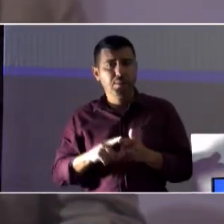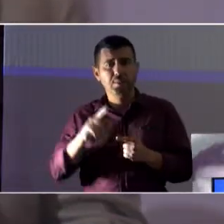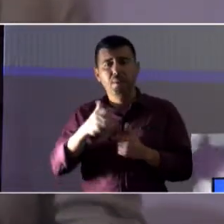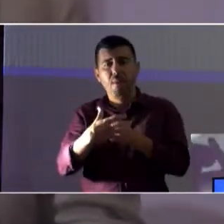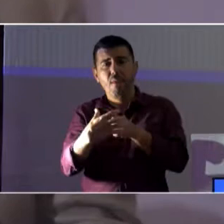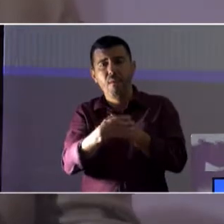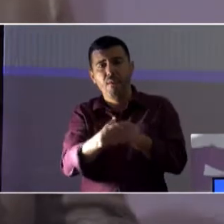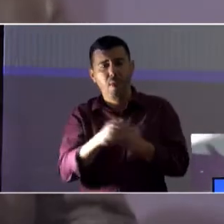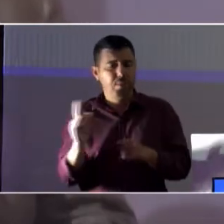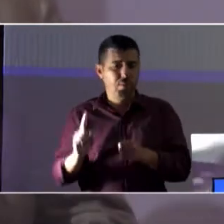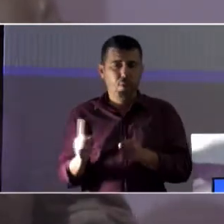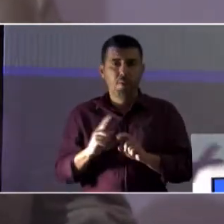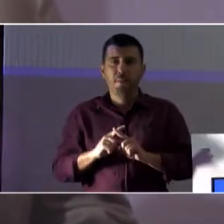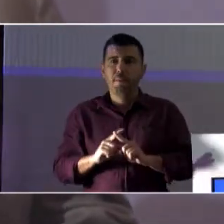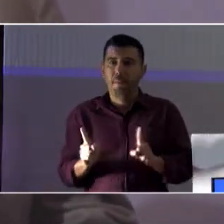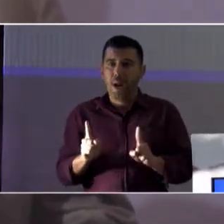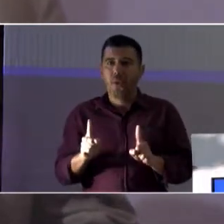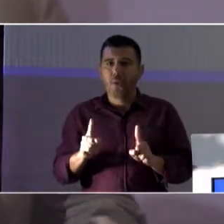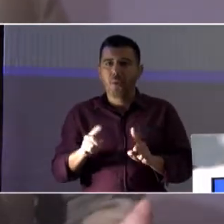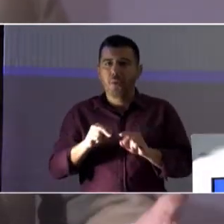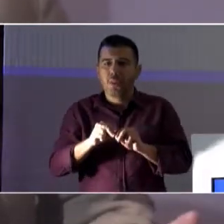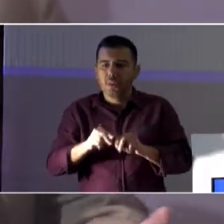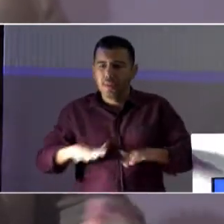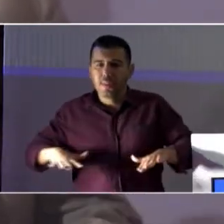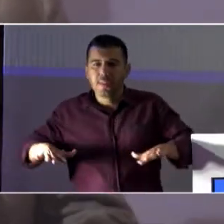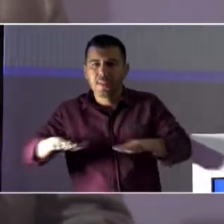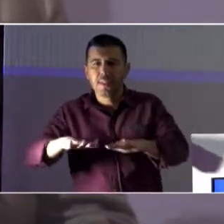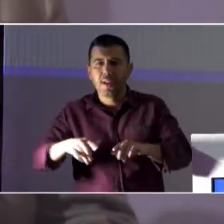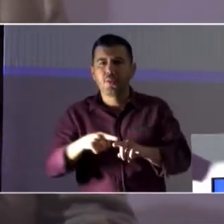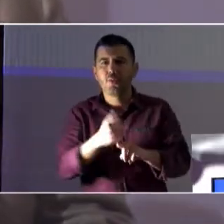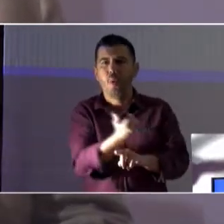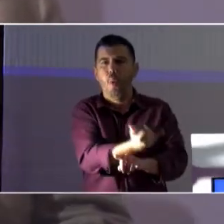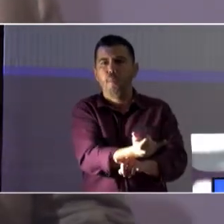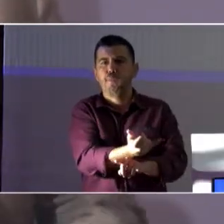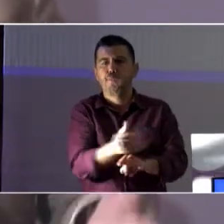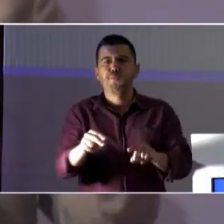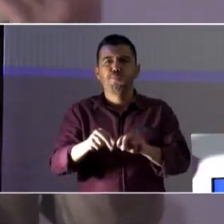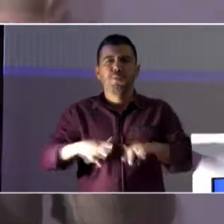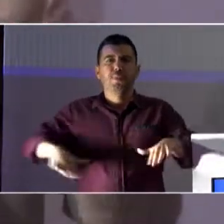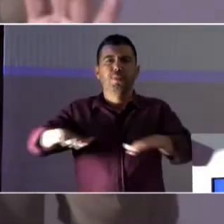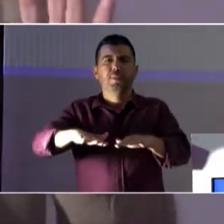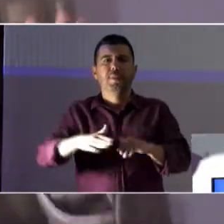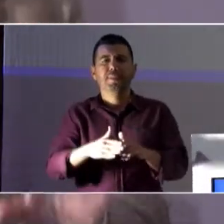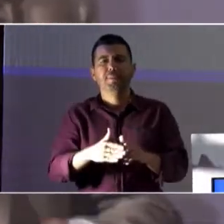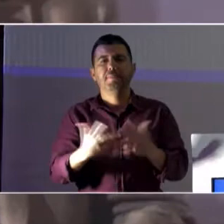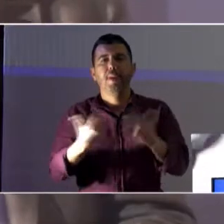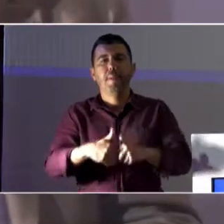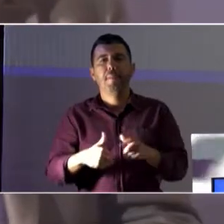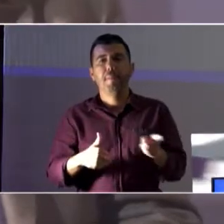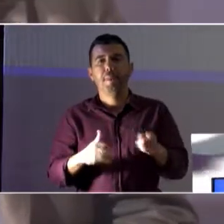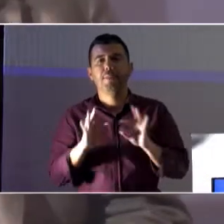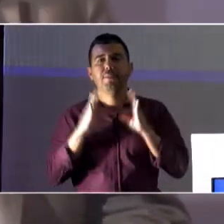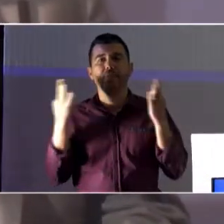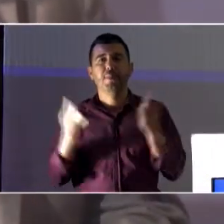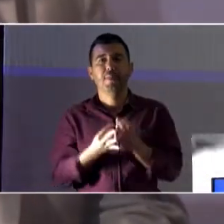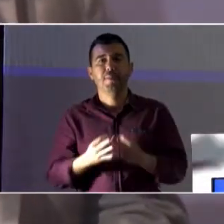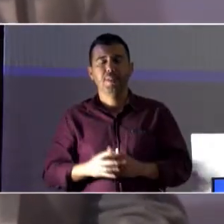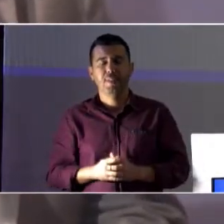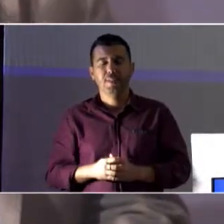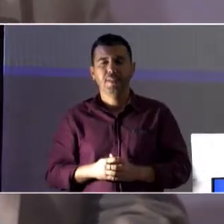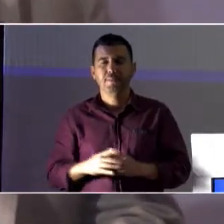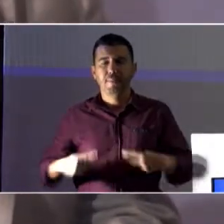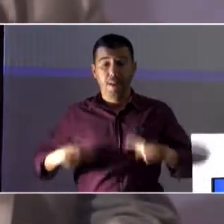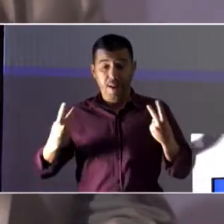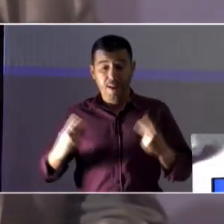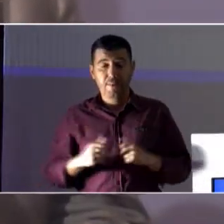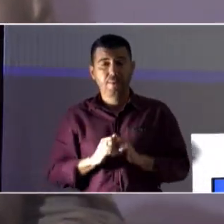convivir en los territorios donde había empresas de la familia que todas nos las comimos comprando la vida. Porque